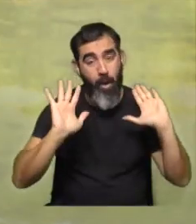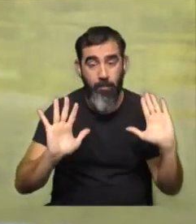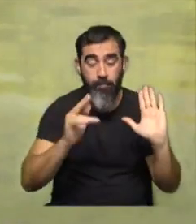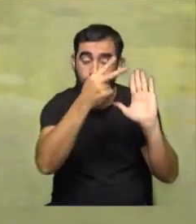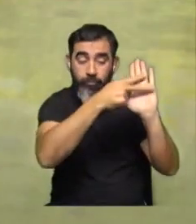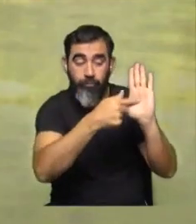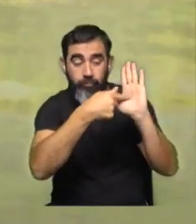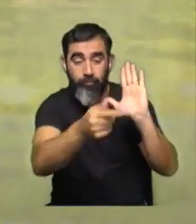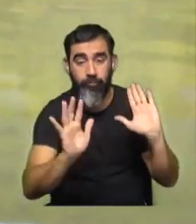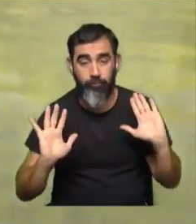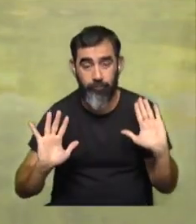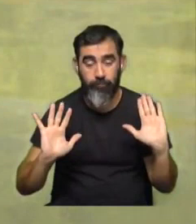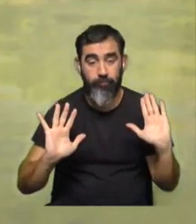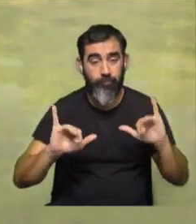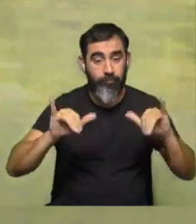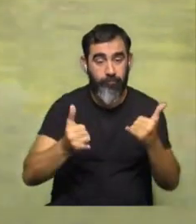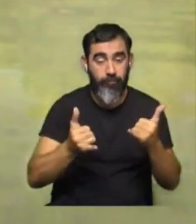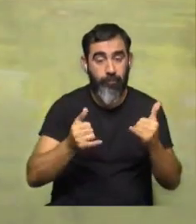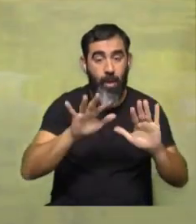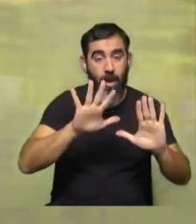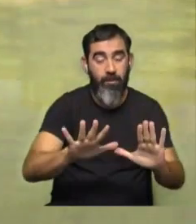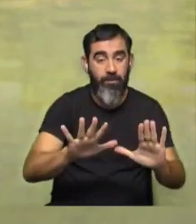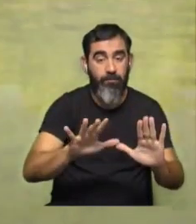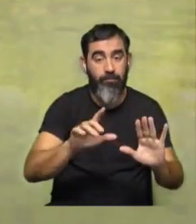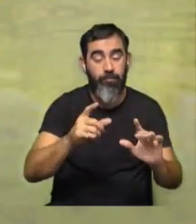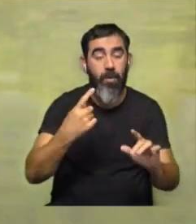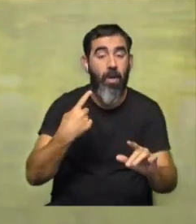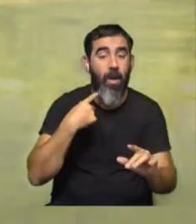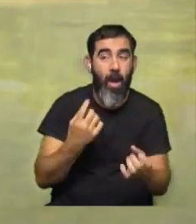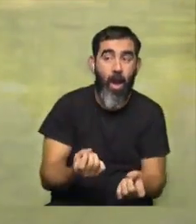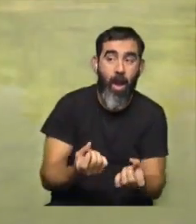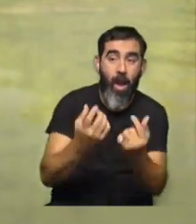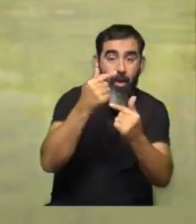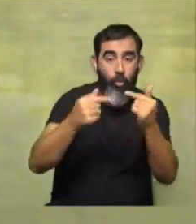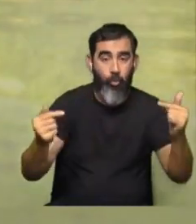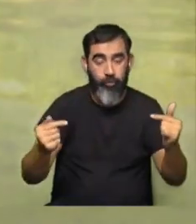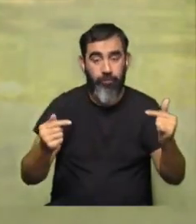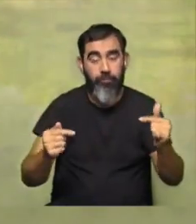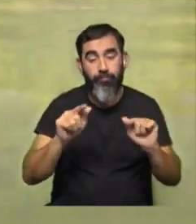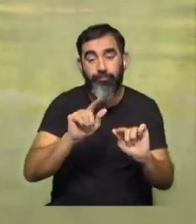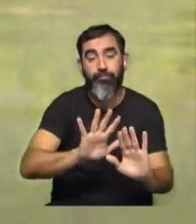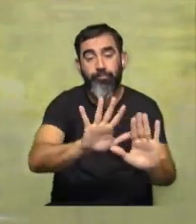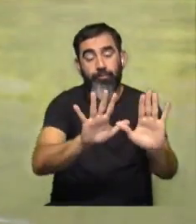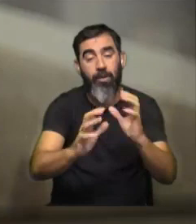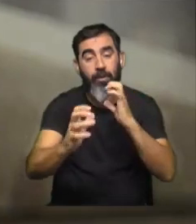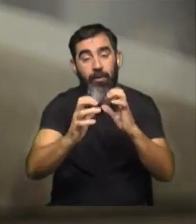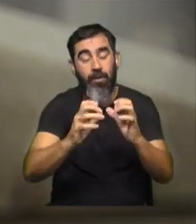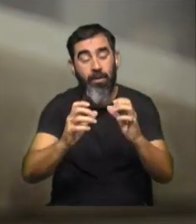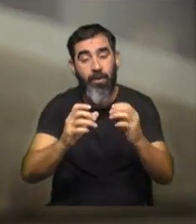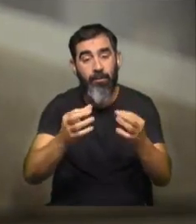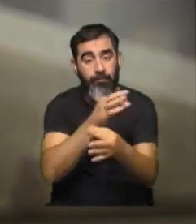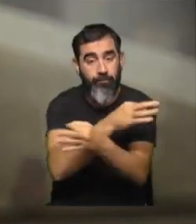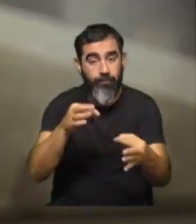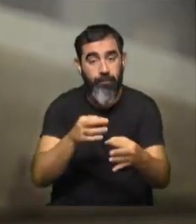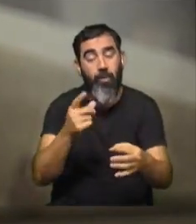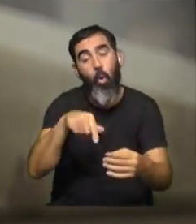norma, este calefactor emite esta concentración de partículas y tiene esta eficiencia energética, pero también hay toda